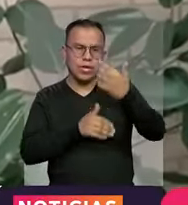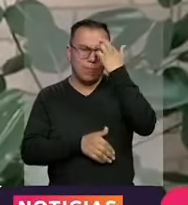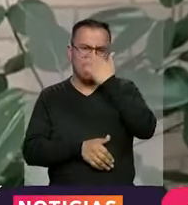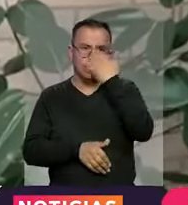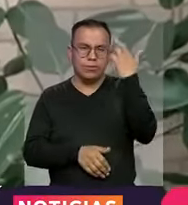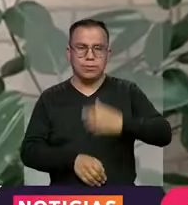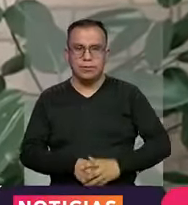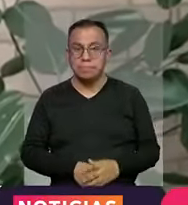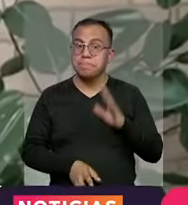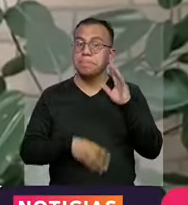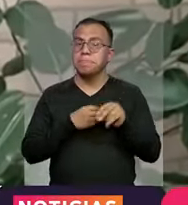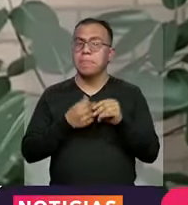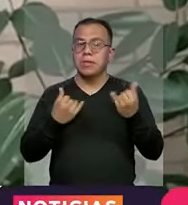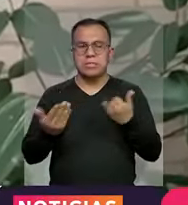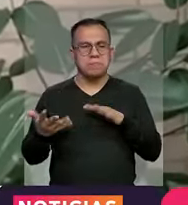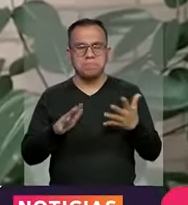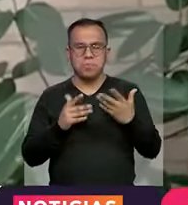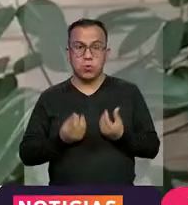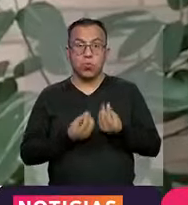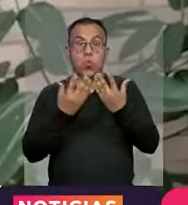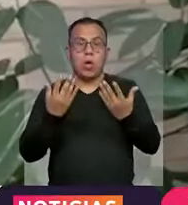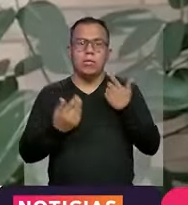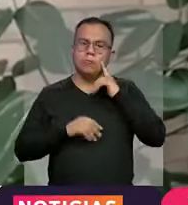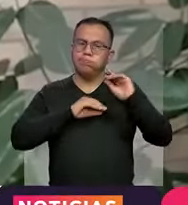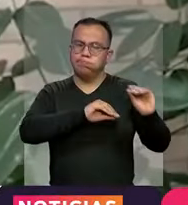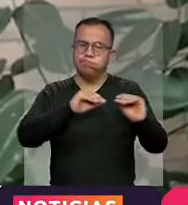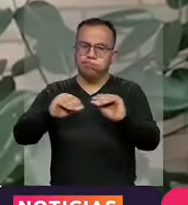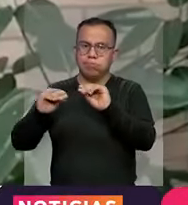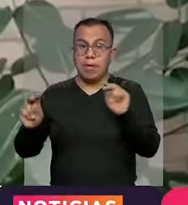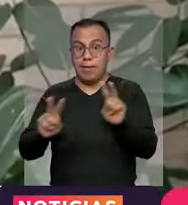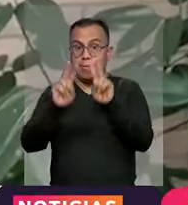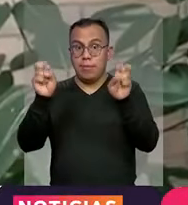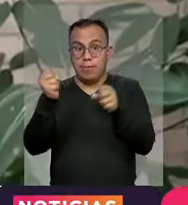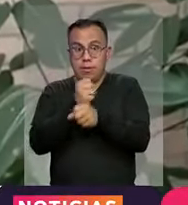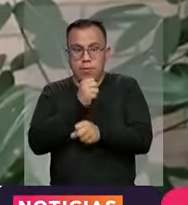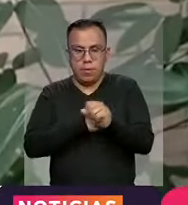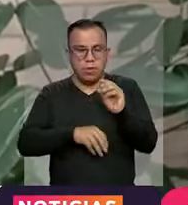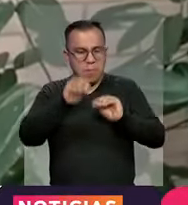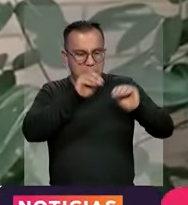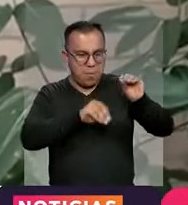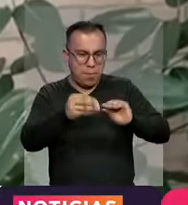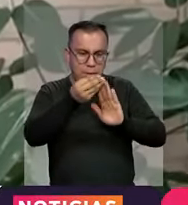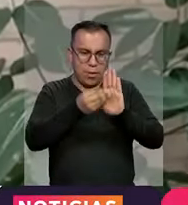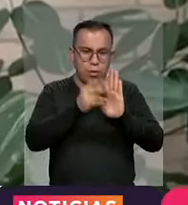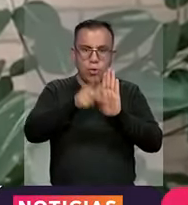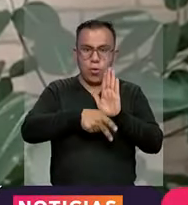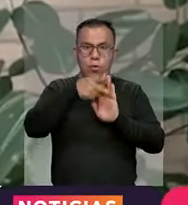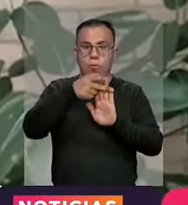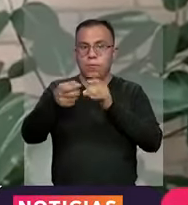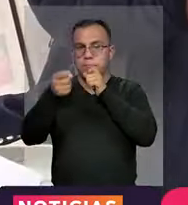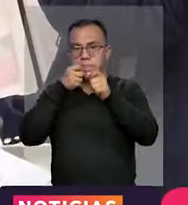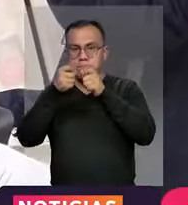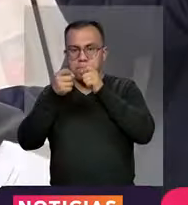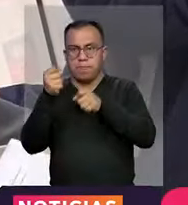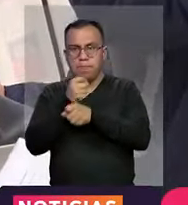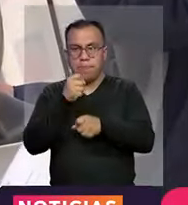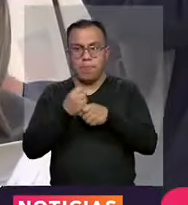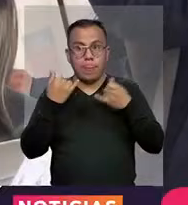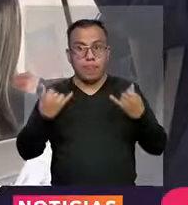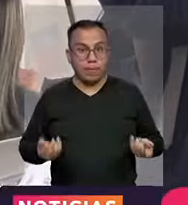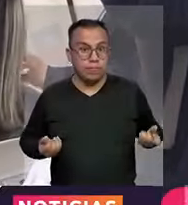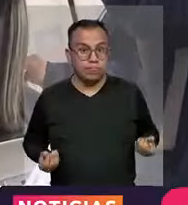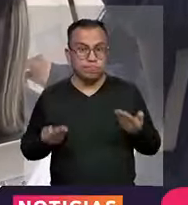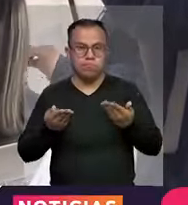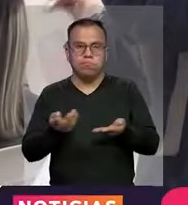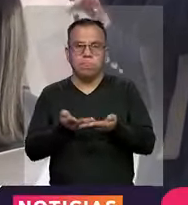profesionales. También estaremos ofreciendo capacitaciones en temas de elaboración de hoja de vida y entrevista laboral. Entre las ofertas